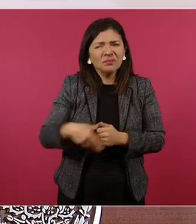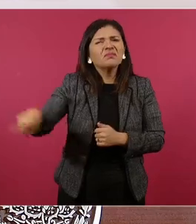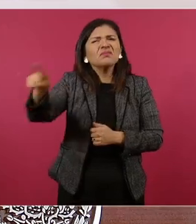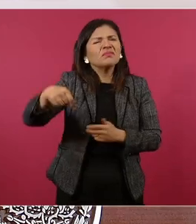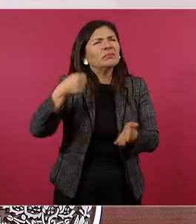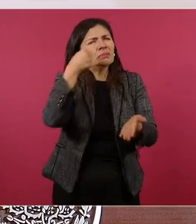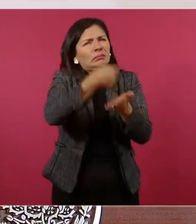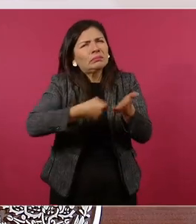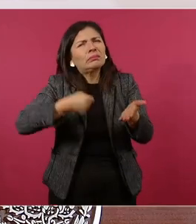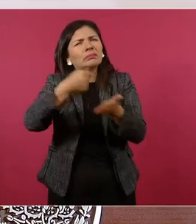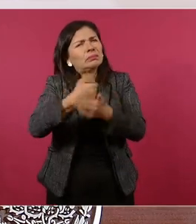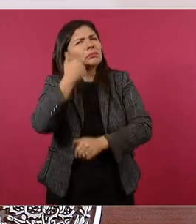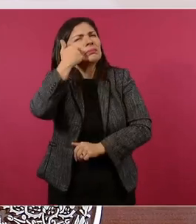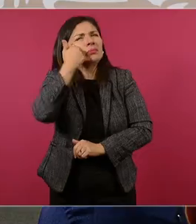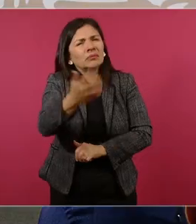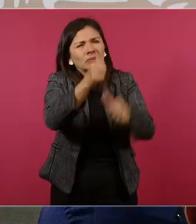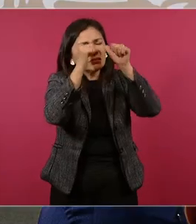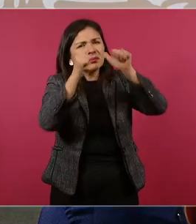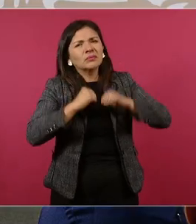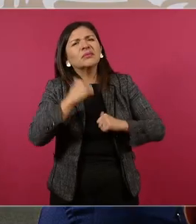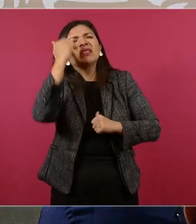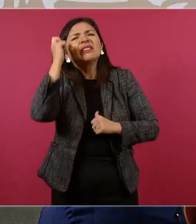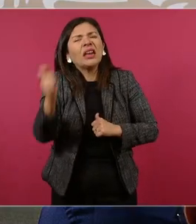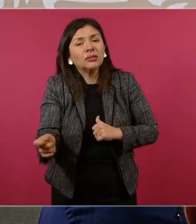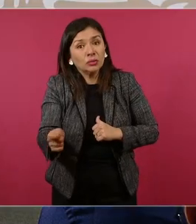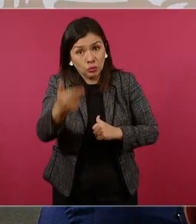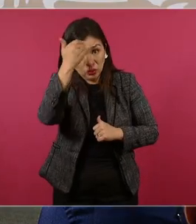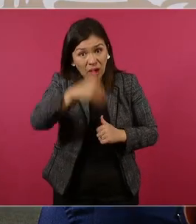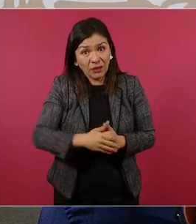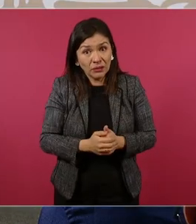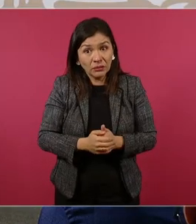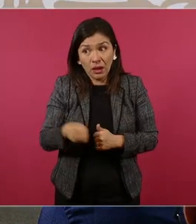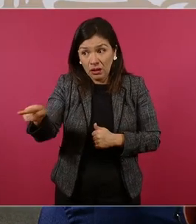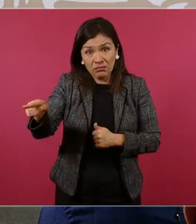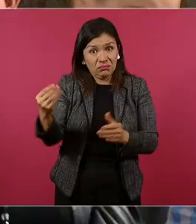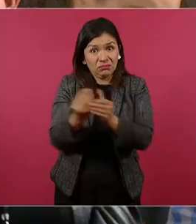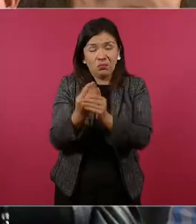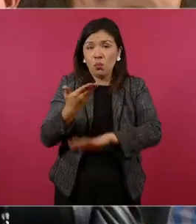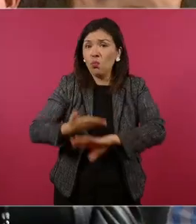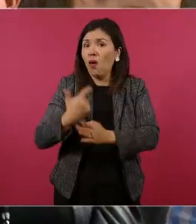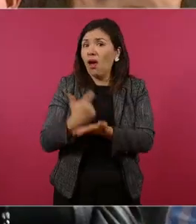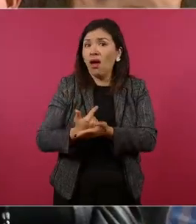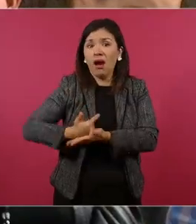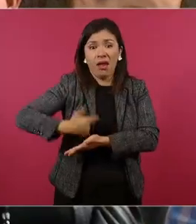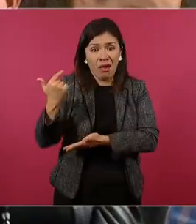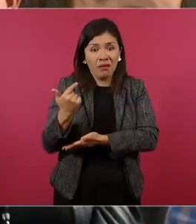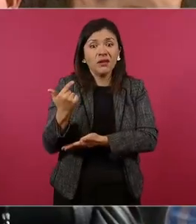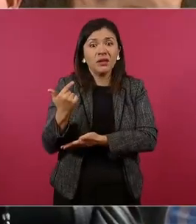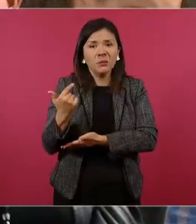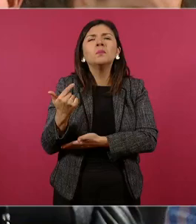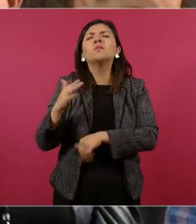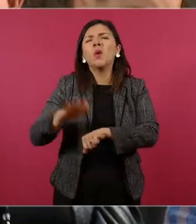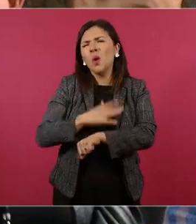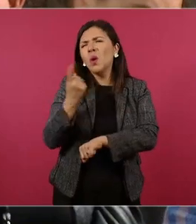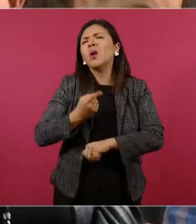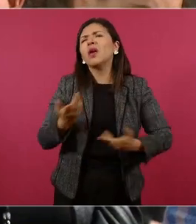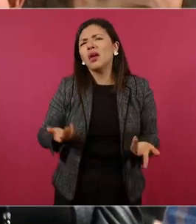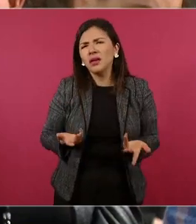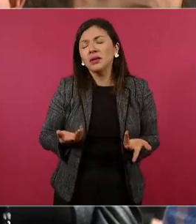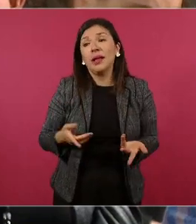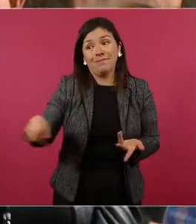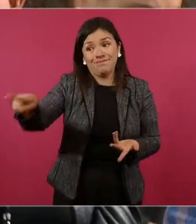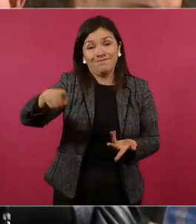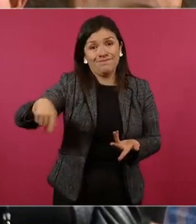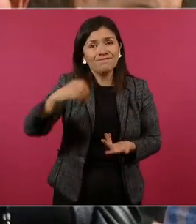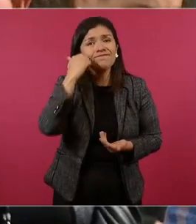están peleando ese es un caso muy grave presidente muy muy grave y sabe por qué porque